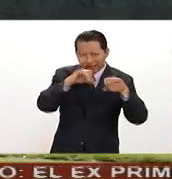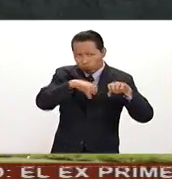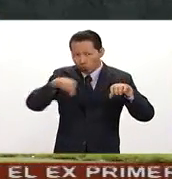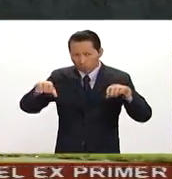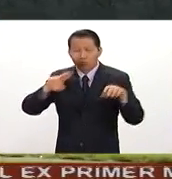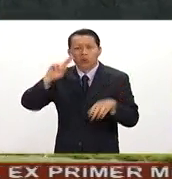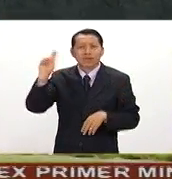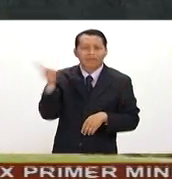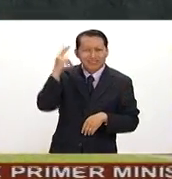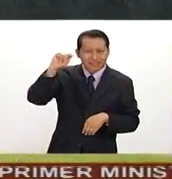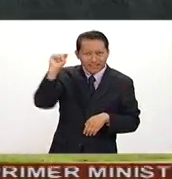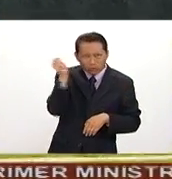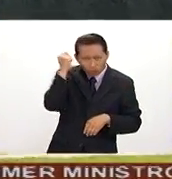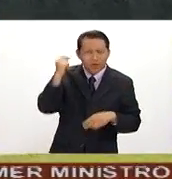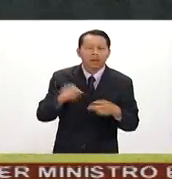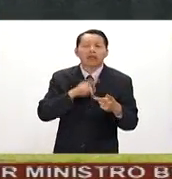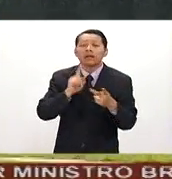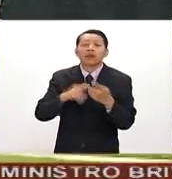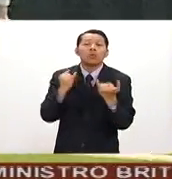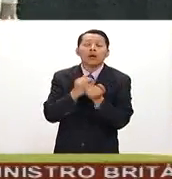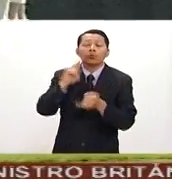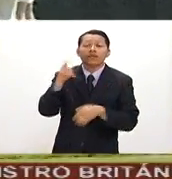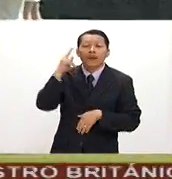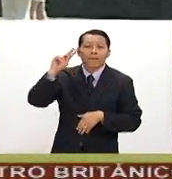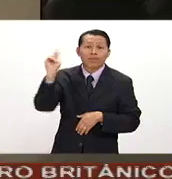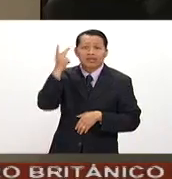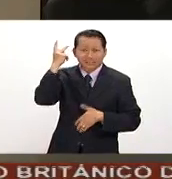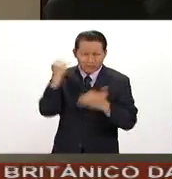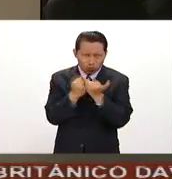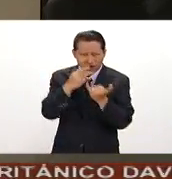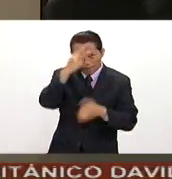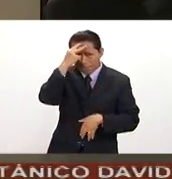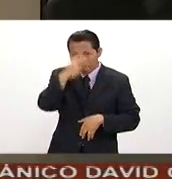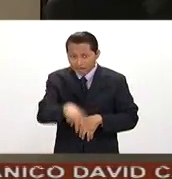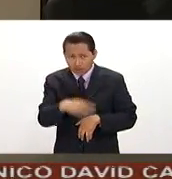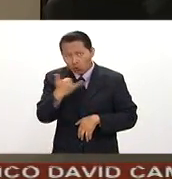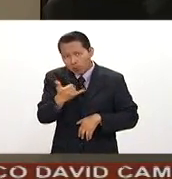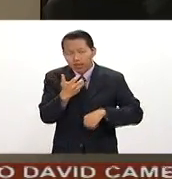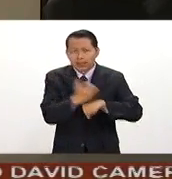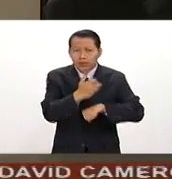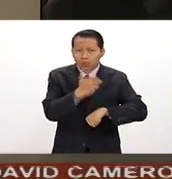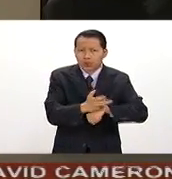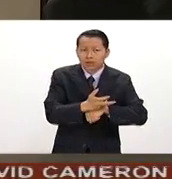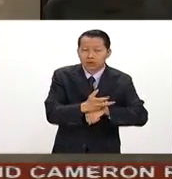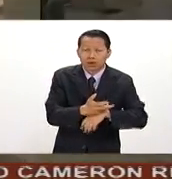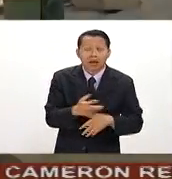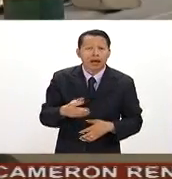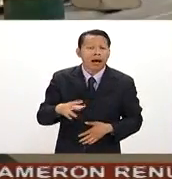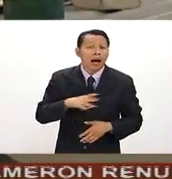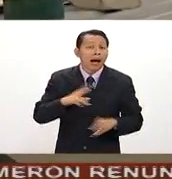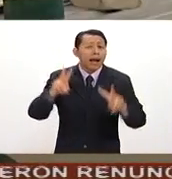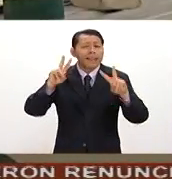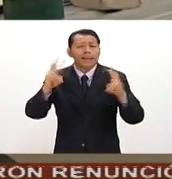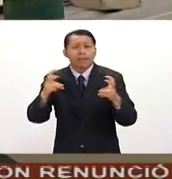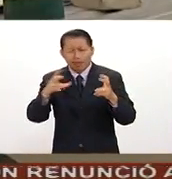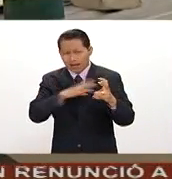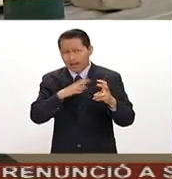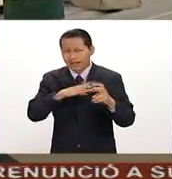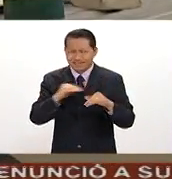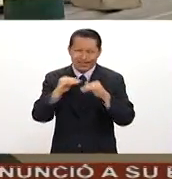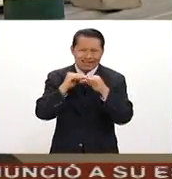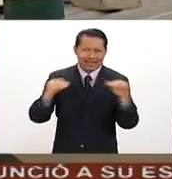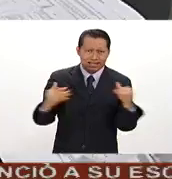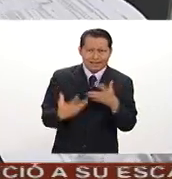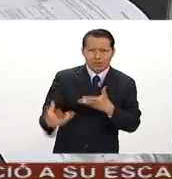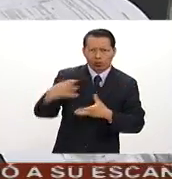y universidades tecnológicas, así como de universidades politécnicas entre México y los Estados Unidos. En el ámbito de la equidad y la inclusión, acordaron